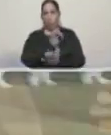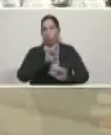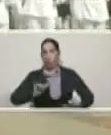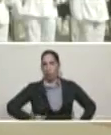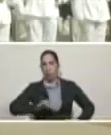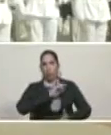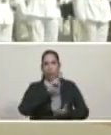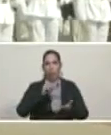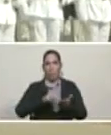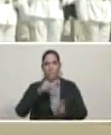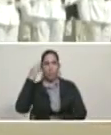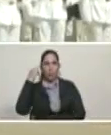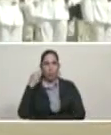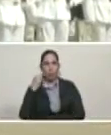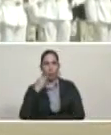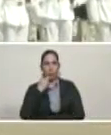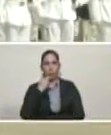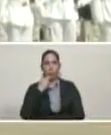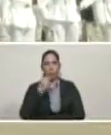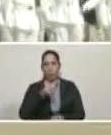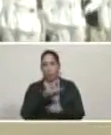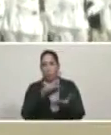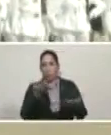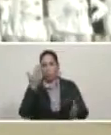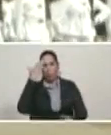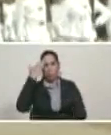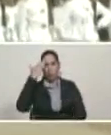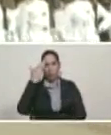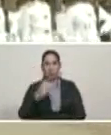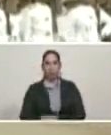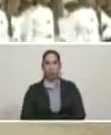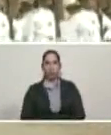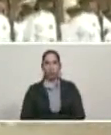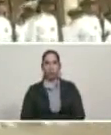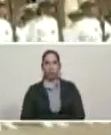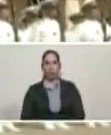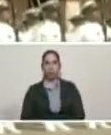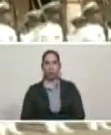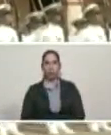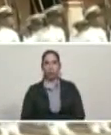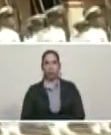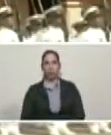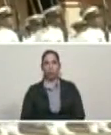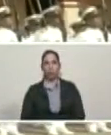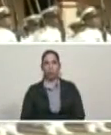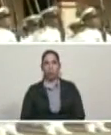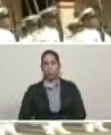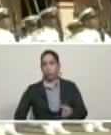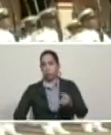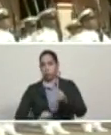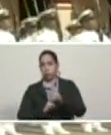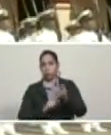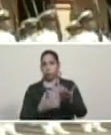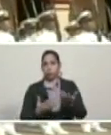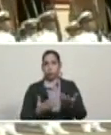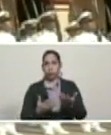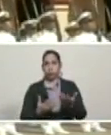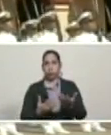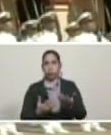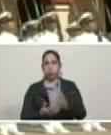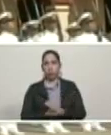Bolivariana. Seis años de combate que nos hacen sentir muy seguros de